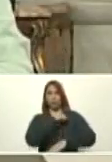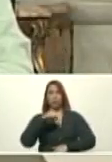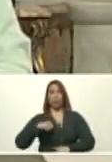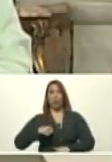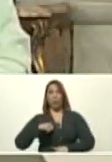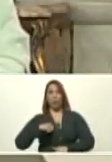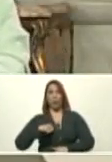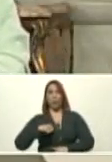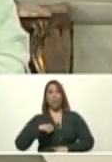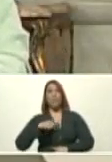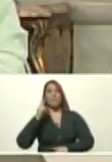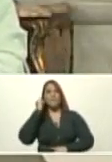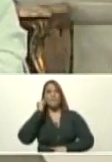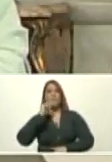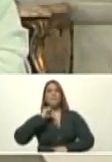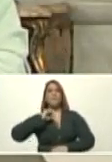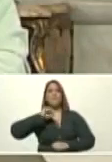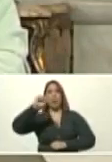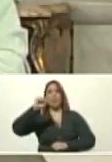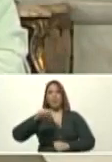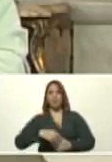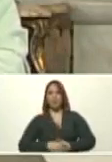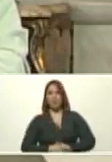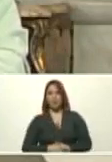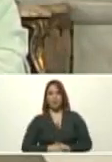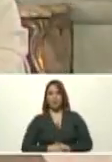feministas, mujeristas.